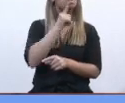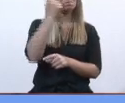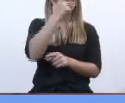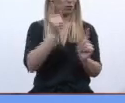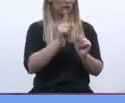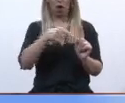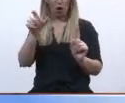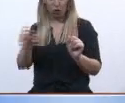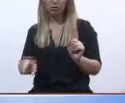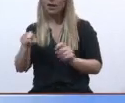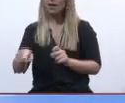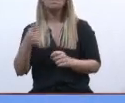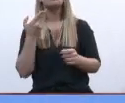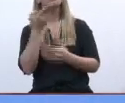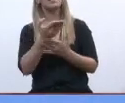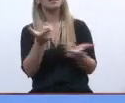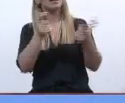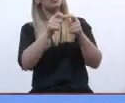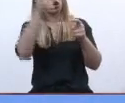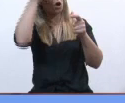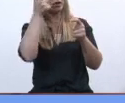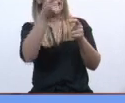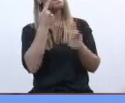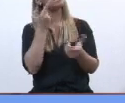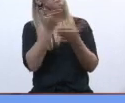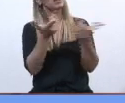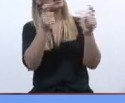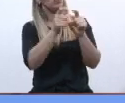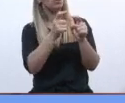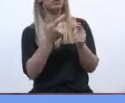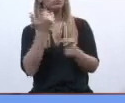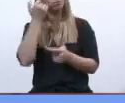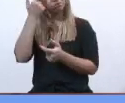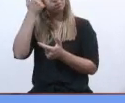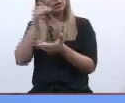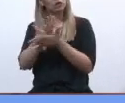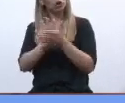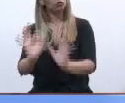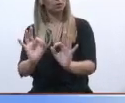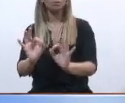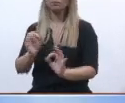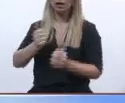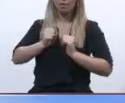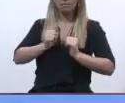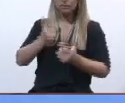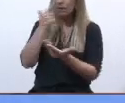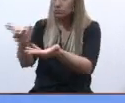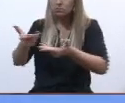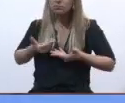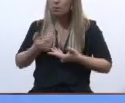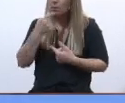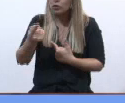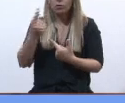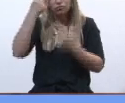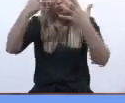porque había pensado una solución. El rey ansioso, Eduardo II, lo recibe y le preguntan